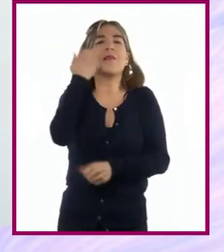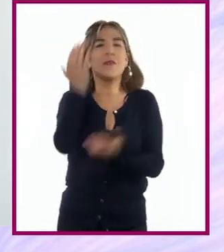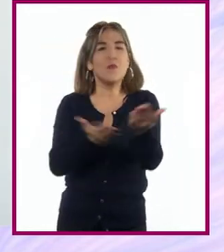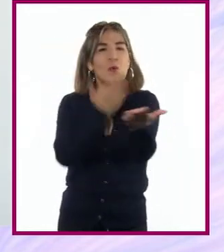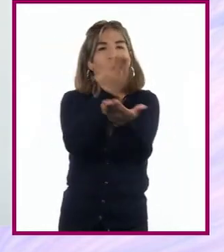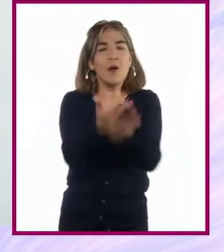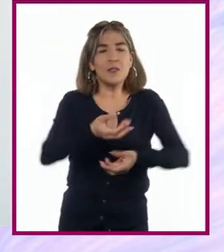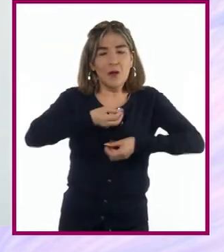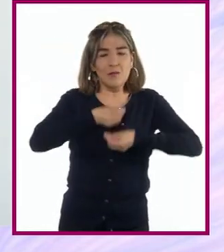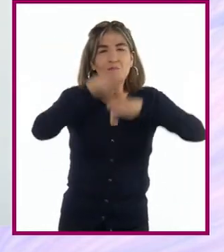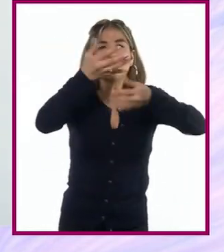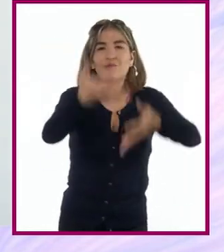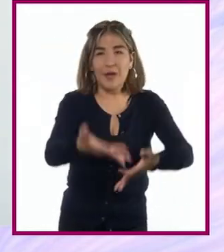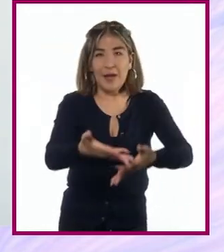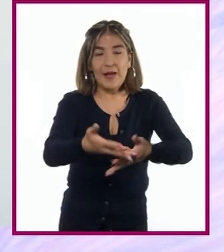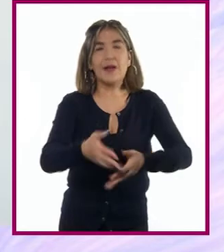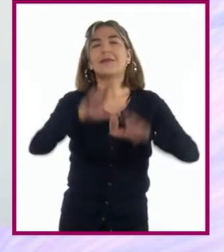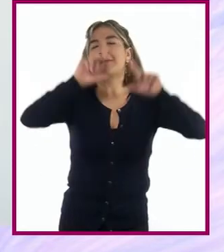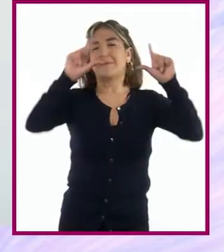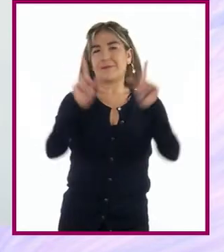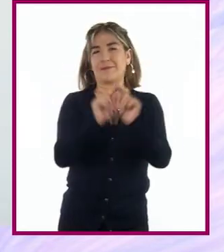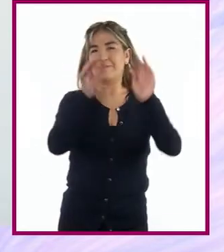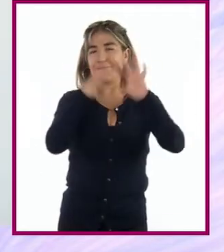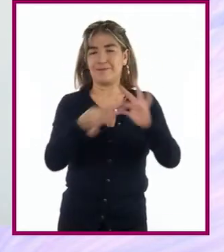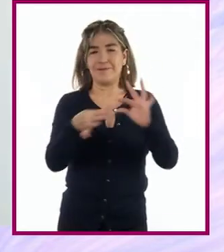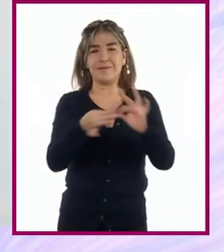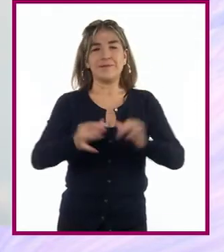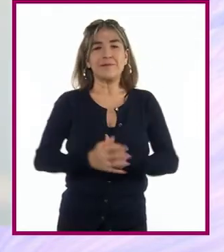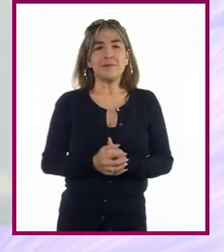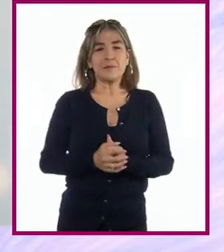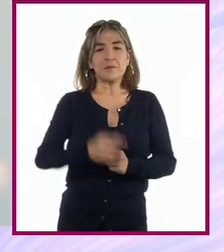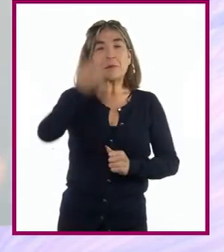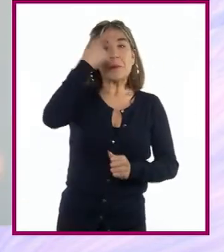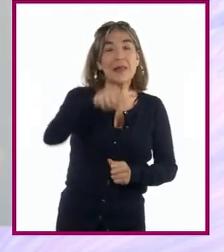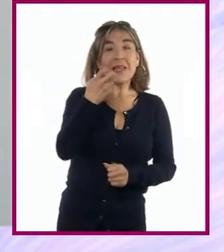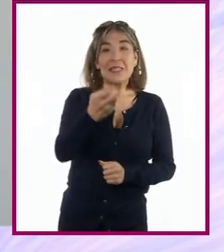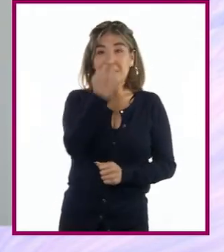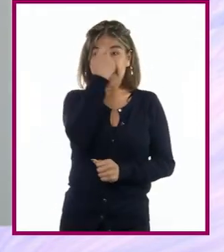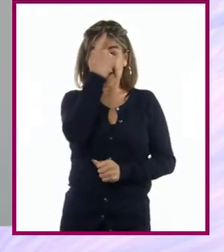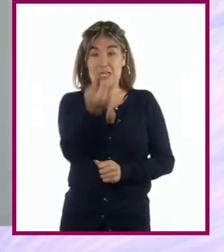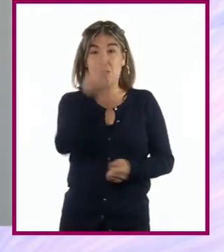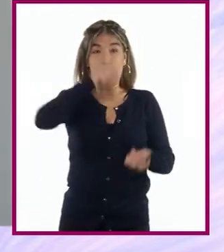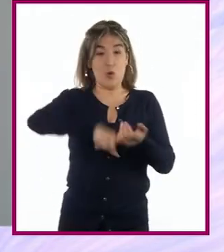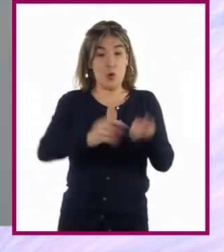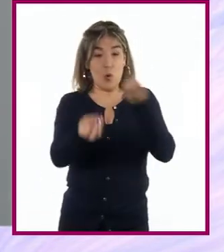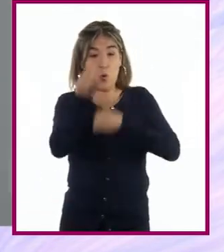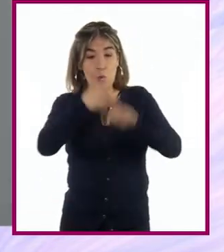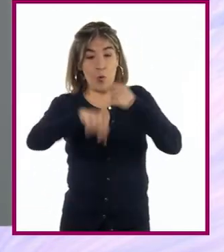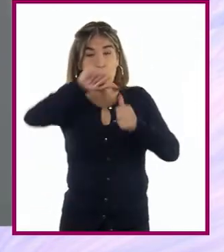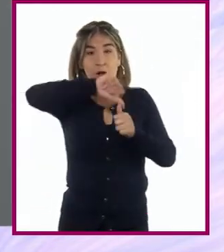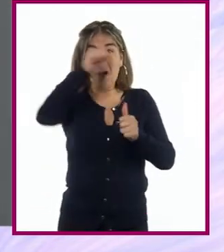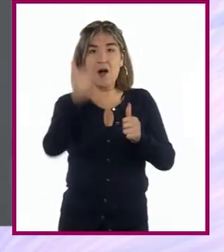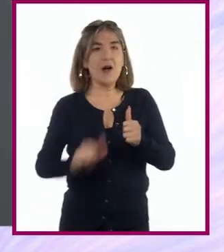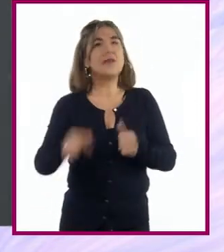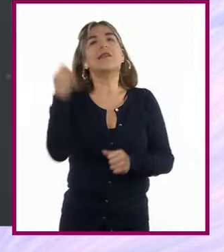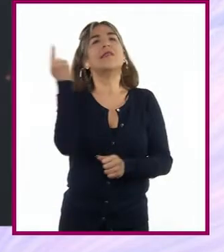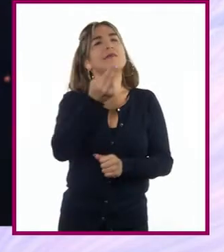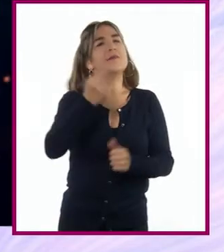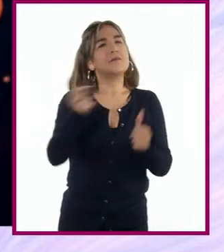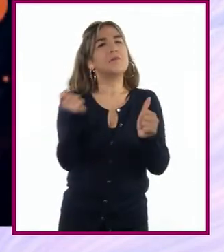signifique. En resumen, para crear una obra de arte es